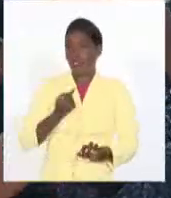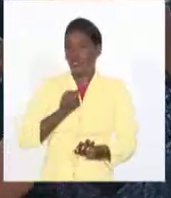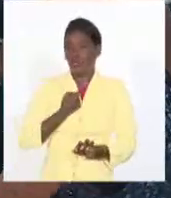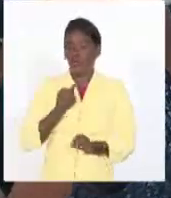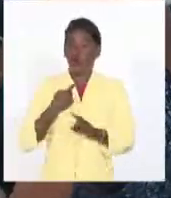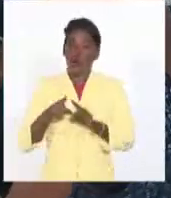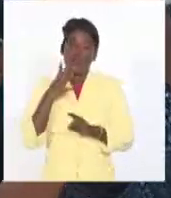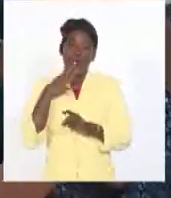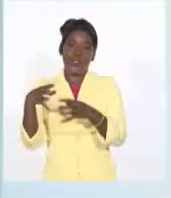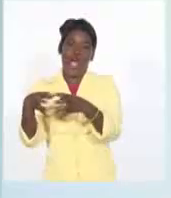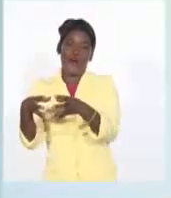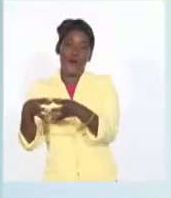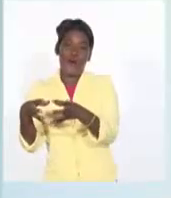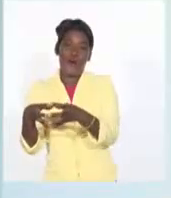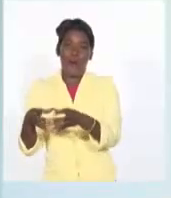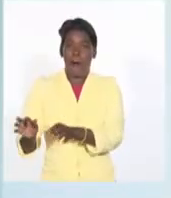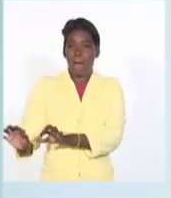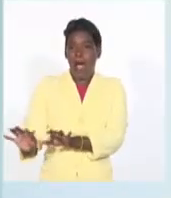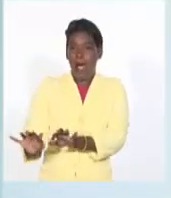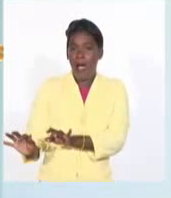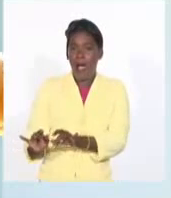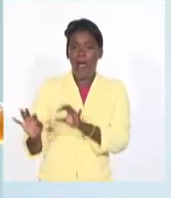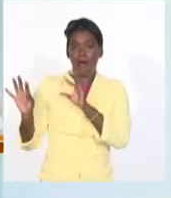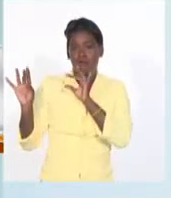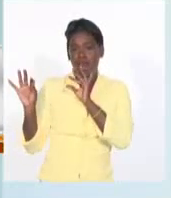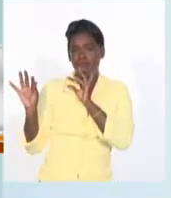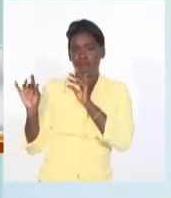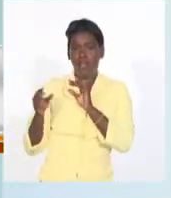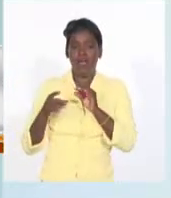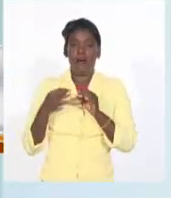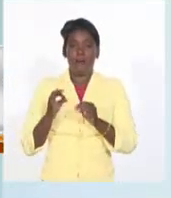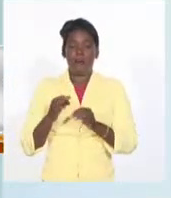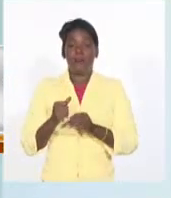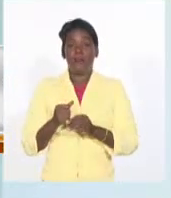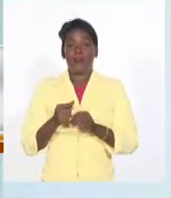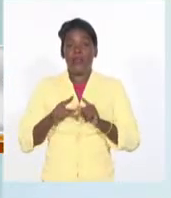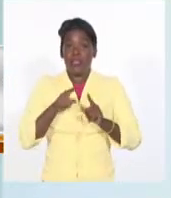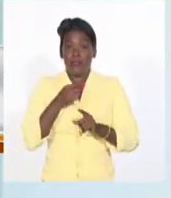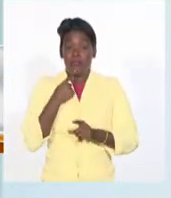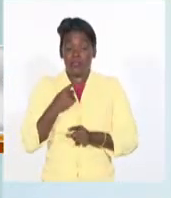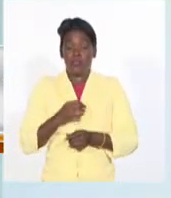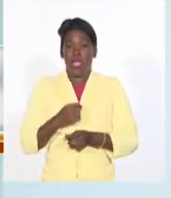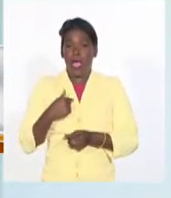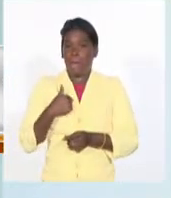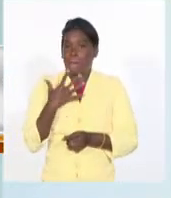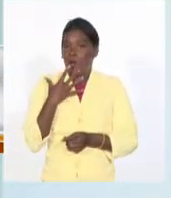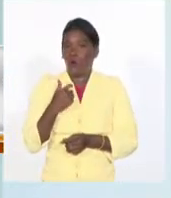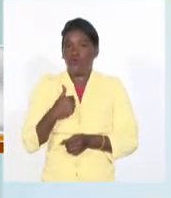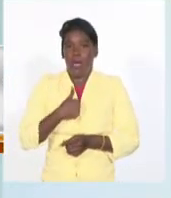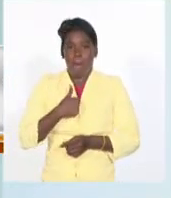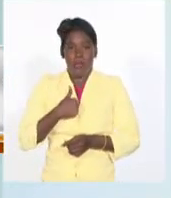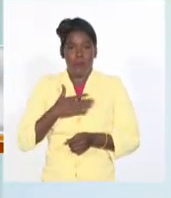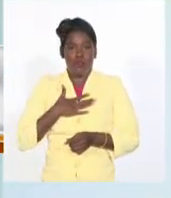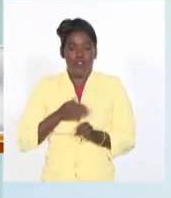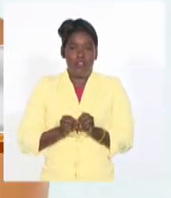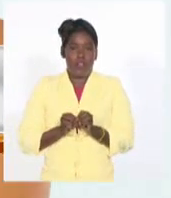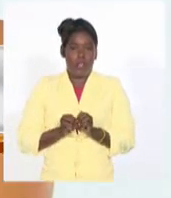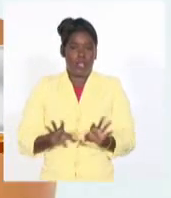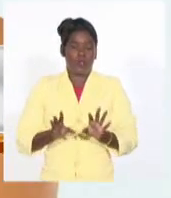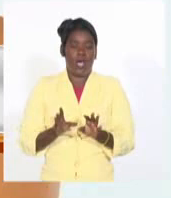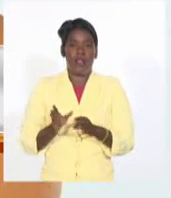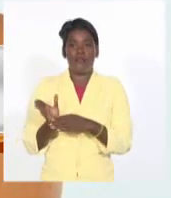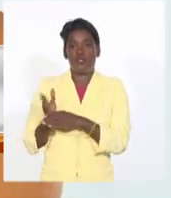y composición. Permite ser nosotros mismos a la hora de tocar distintos